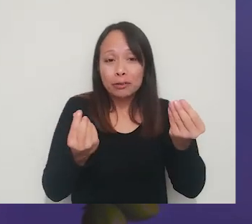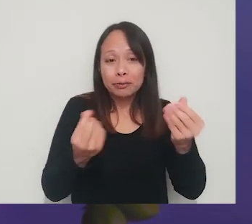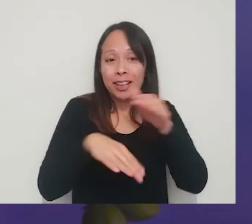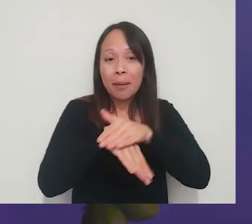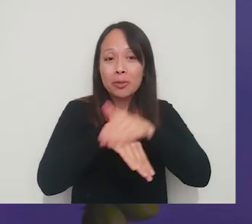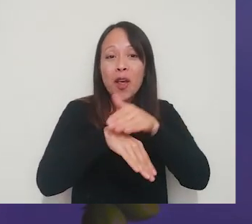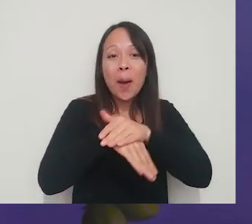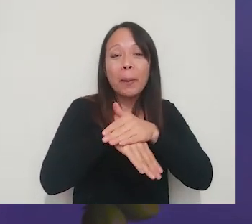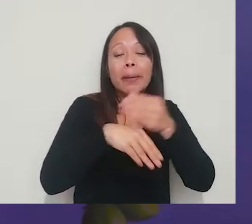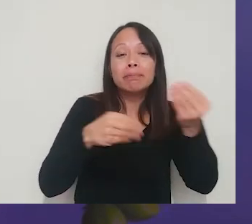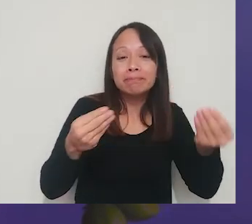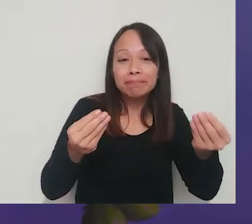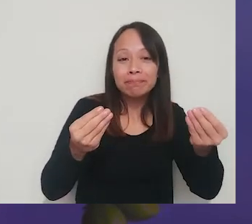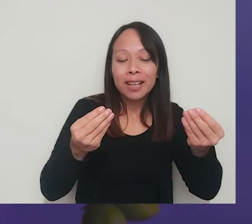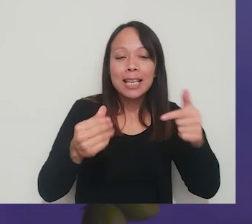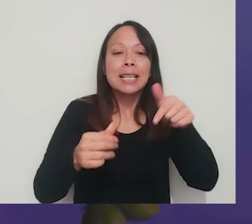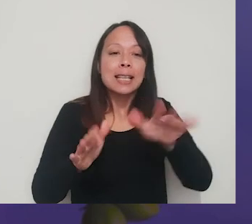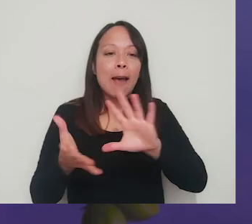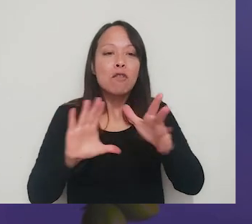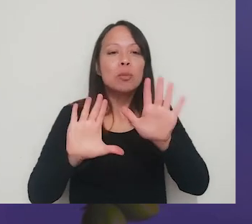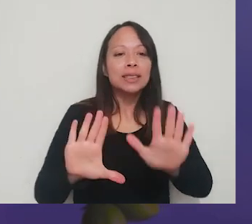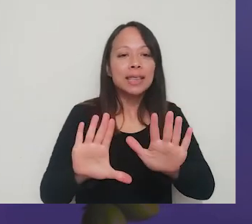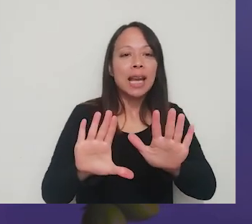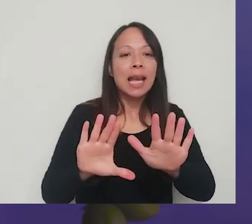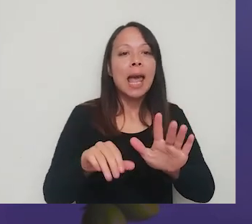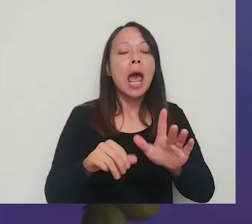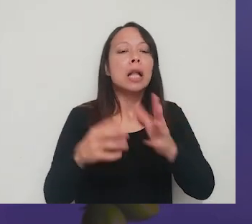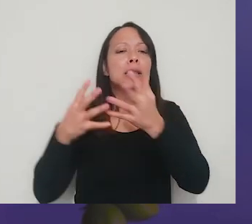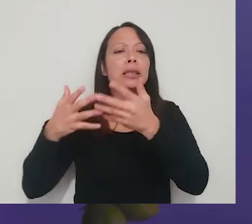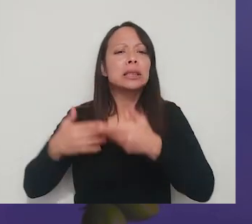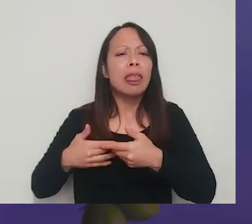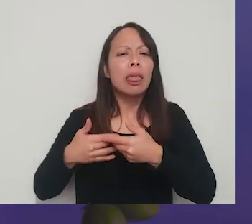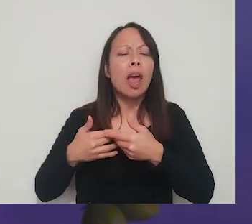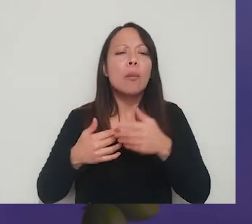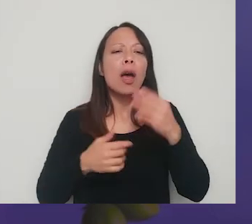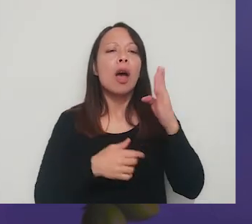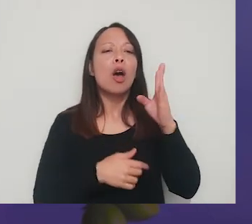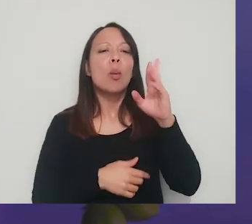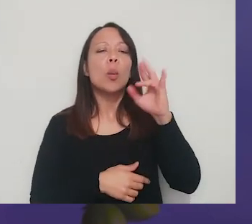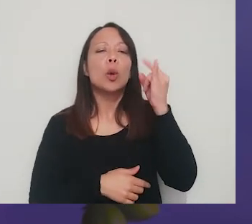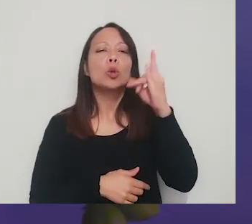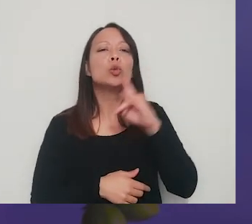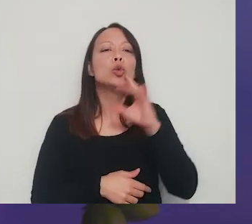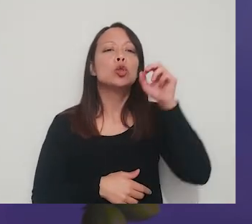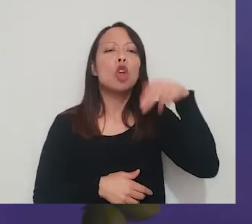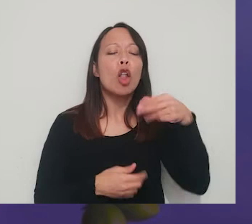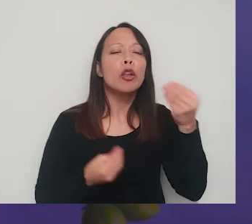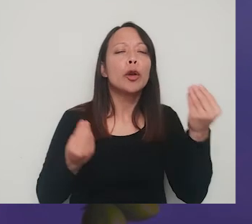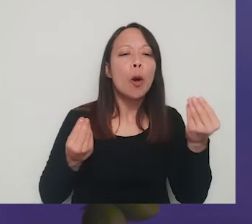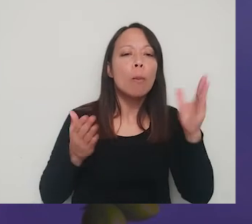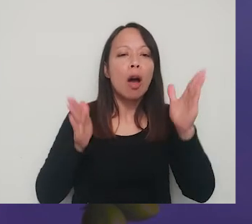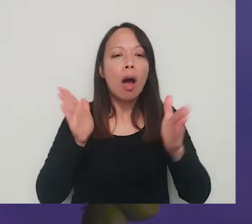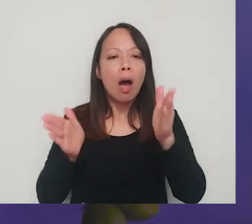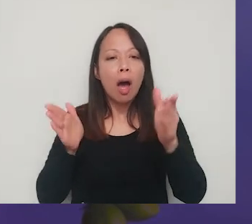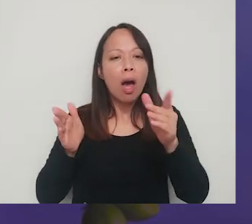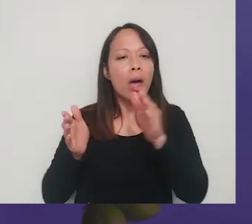Y además, en este caso puntual, se hizo hincapié en que el síndrome de Bruton es una enfermedad que se encuentra amparada y contemplada